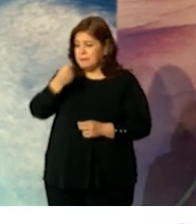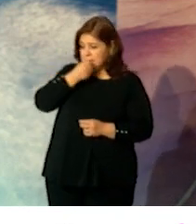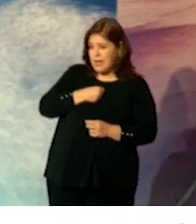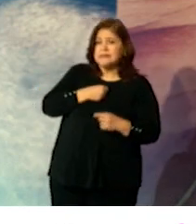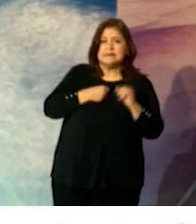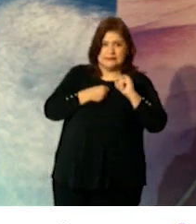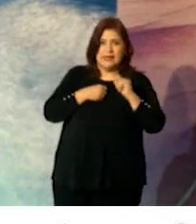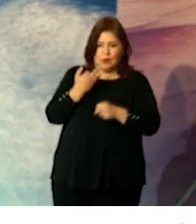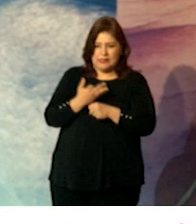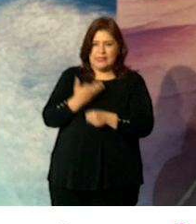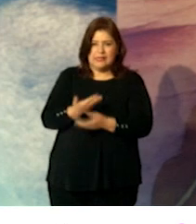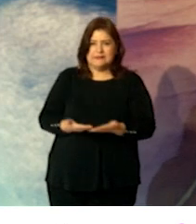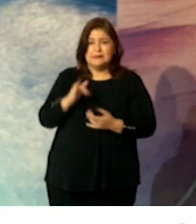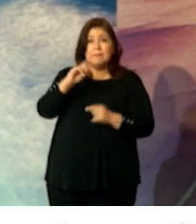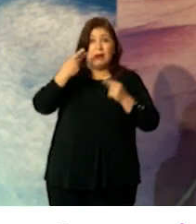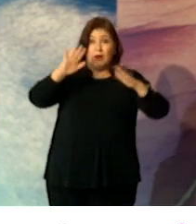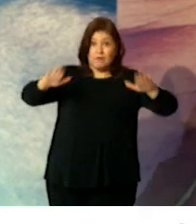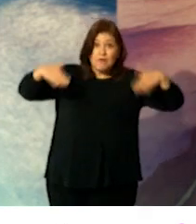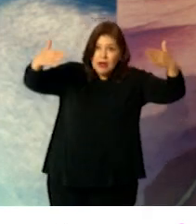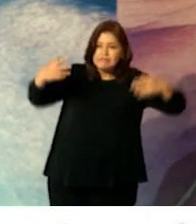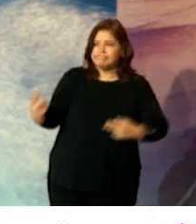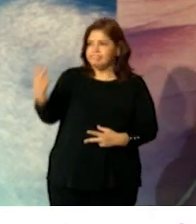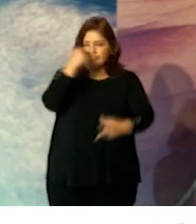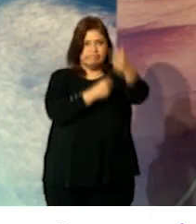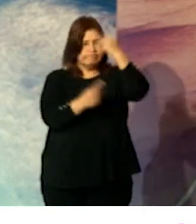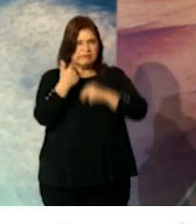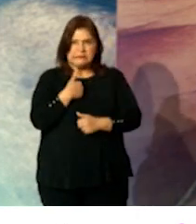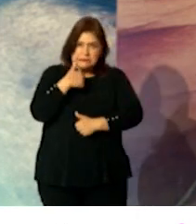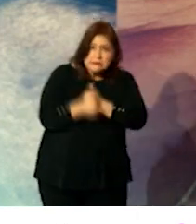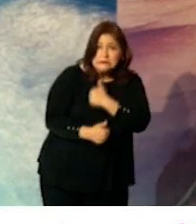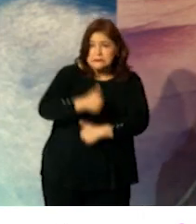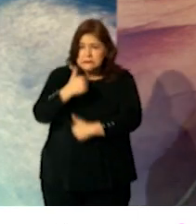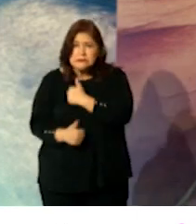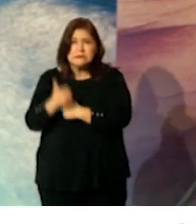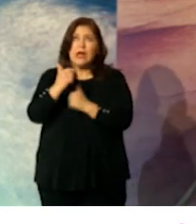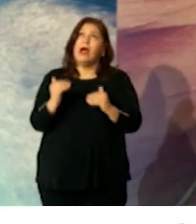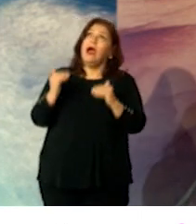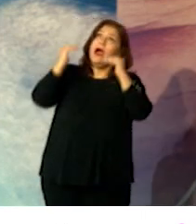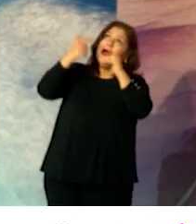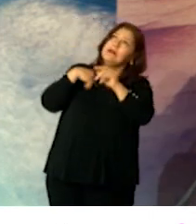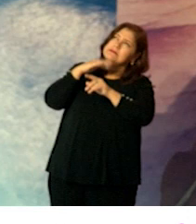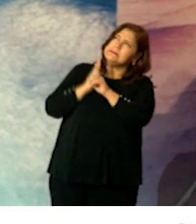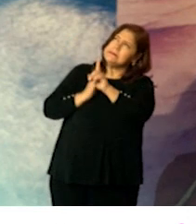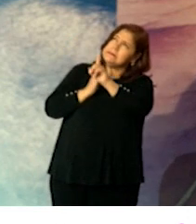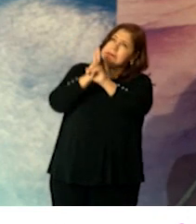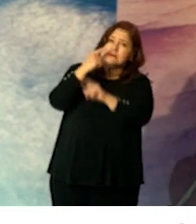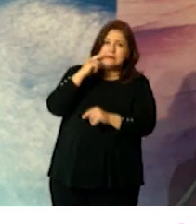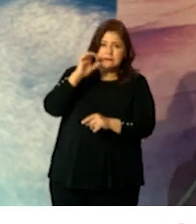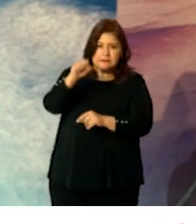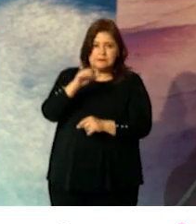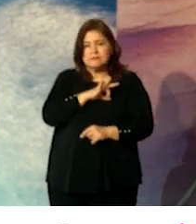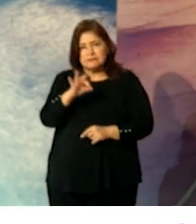no, o sea, afuera no. Todo te lo tienes que ganar y todo es hacia arriba. Entonces, la esperanza que mencionaron en el panel